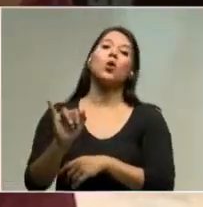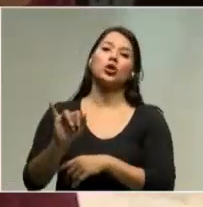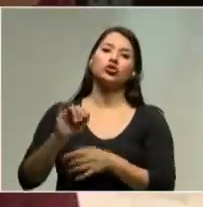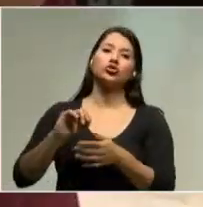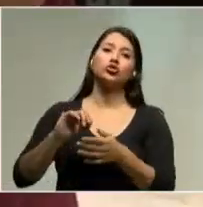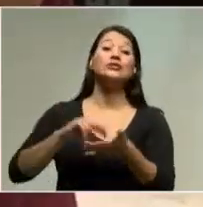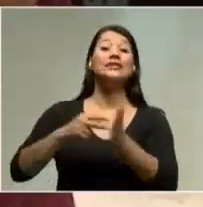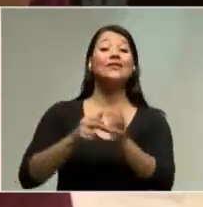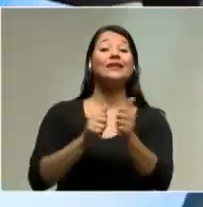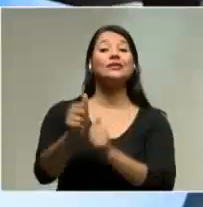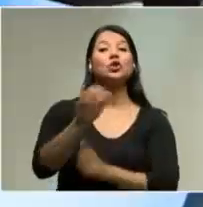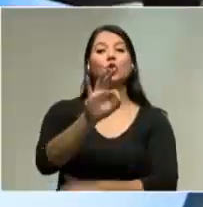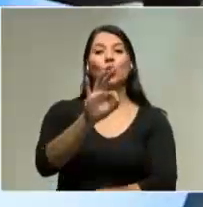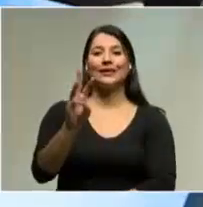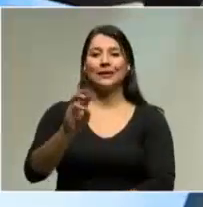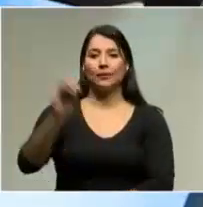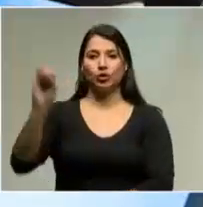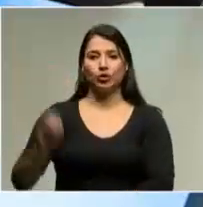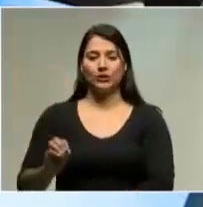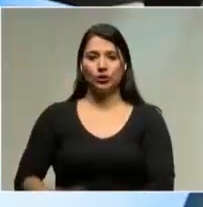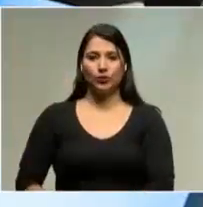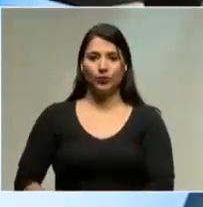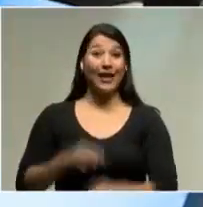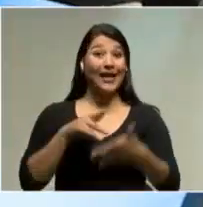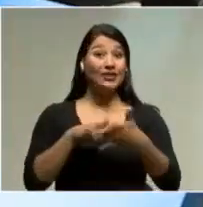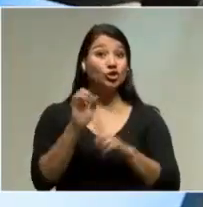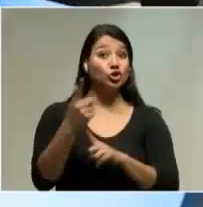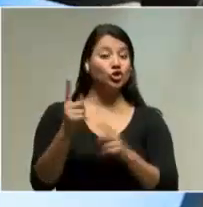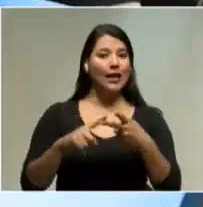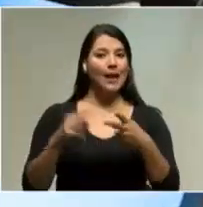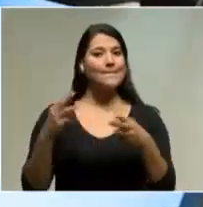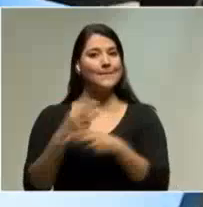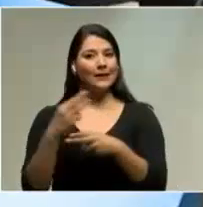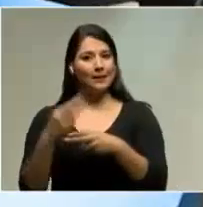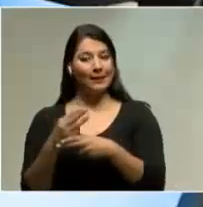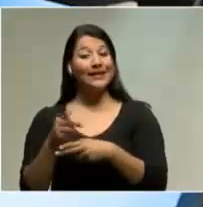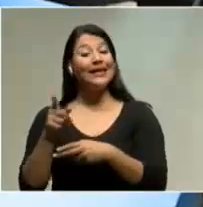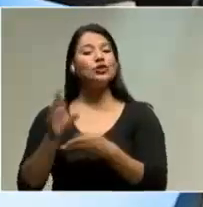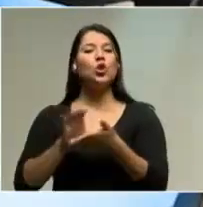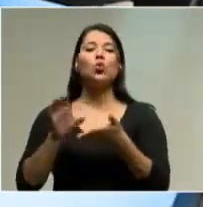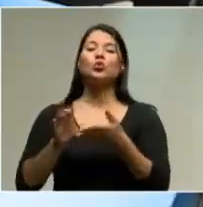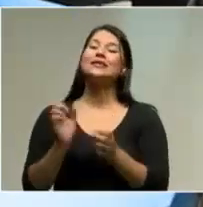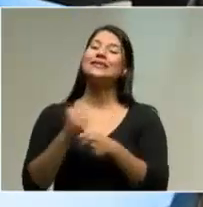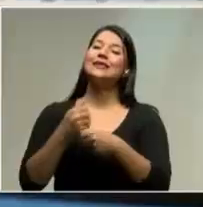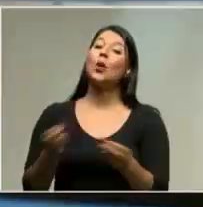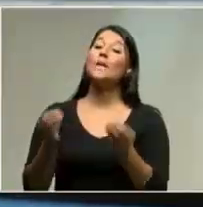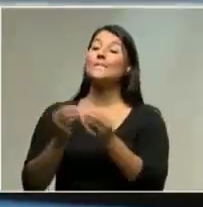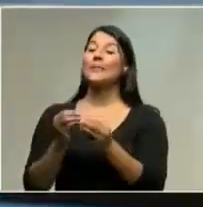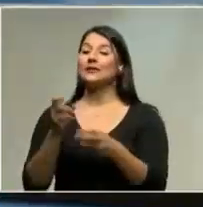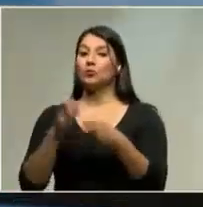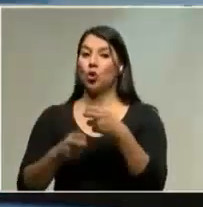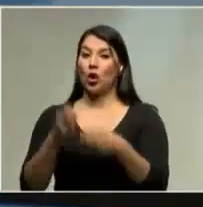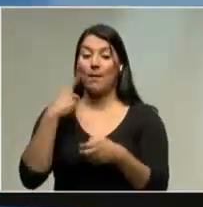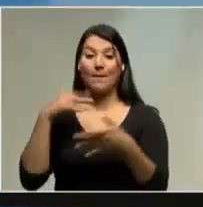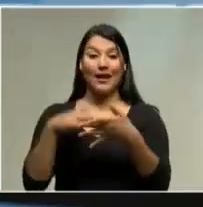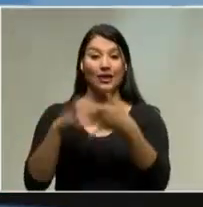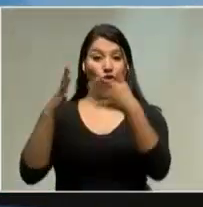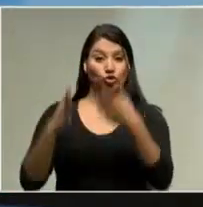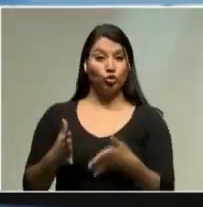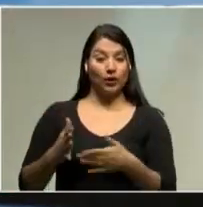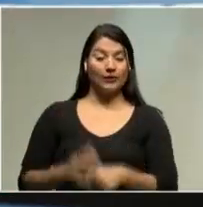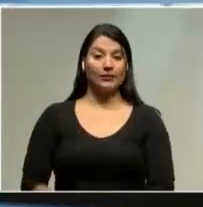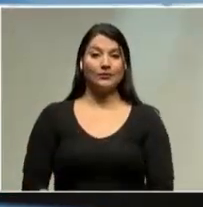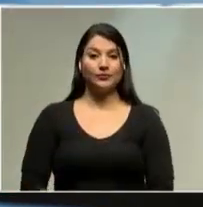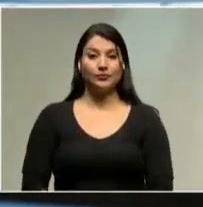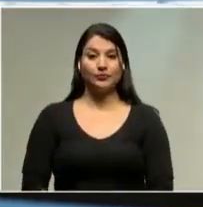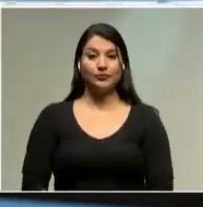fue del 96%. Estudios sociales y matemáticas fueron las materias que provocaron mayor problema para los estudiantes en este